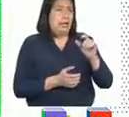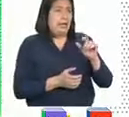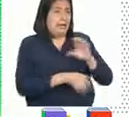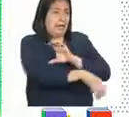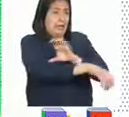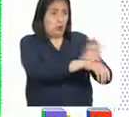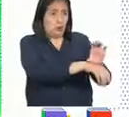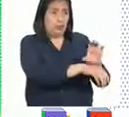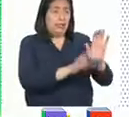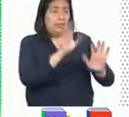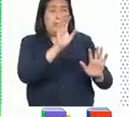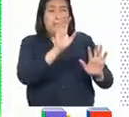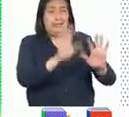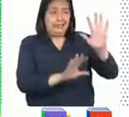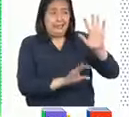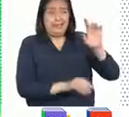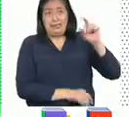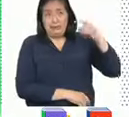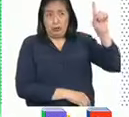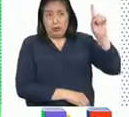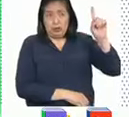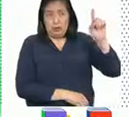población de la costa, es decir,